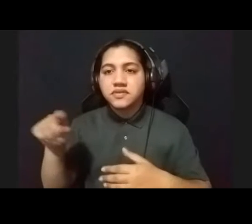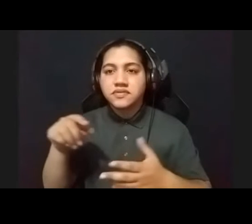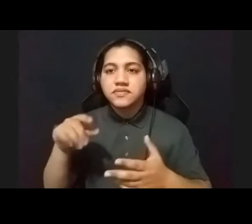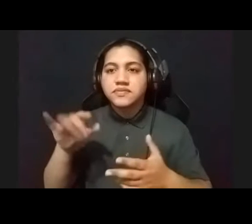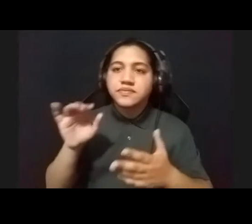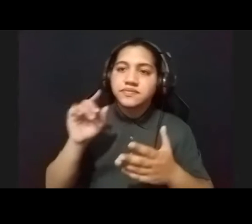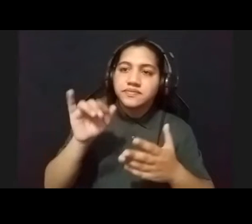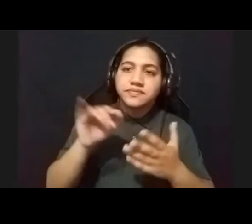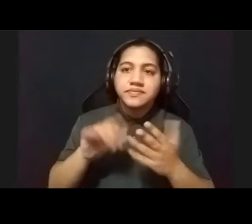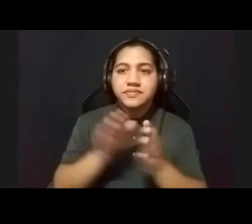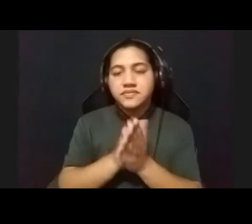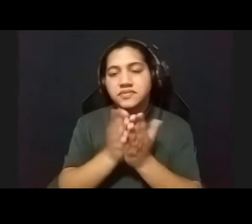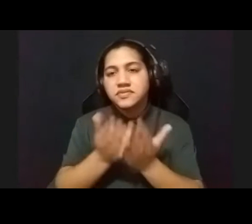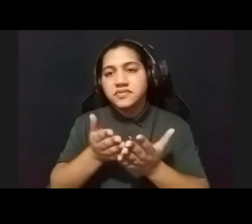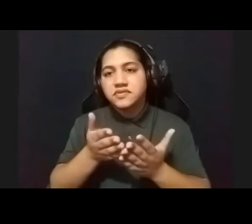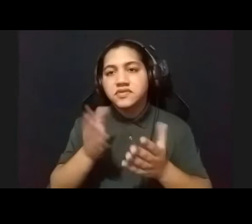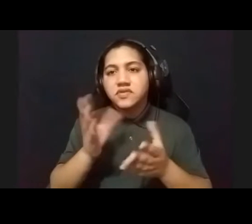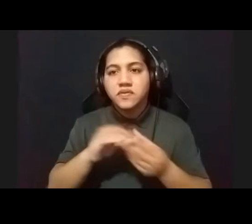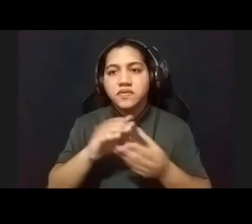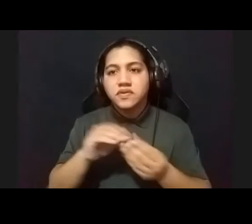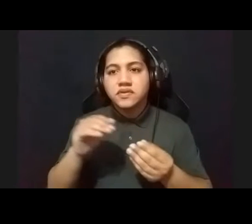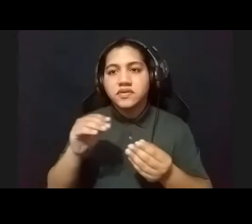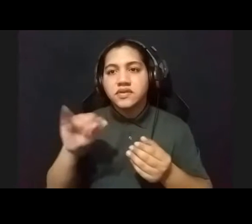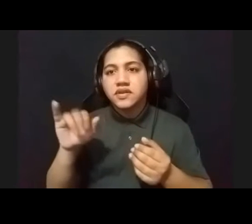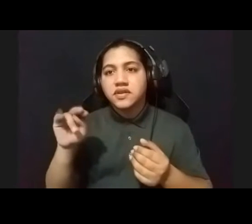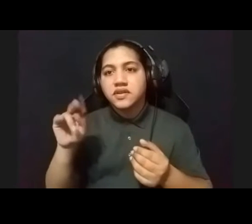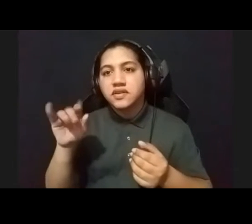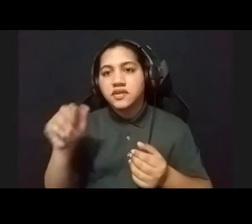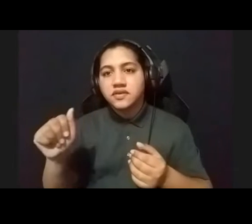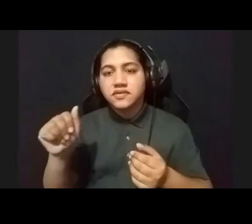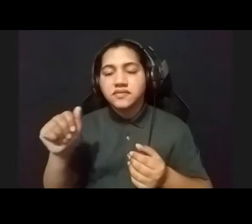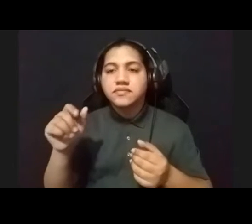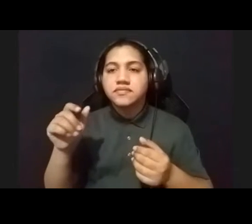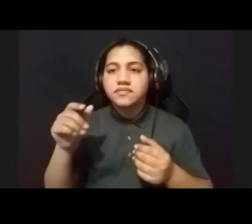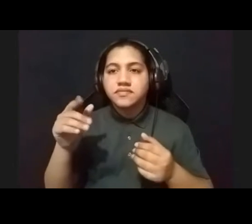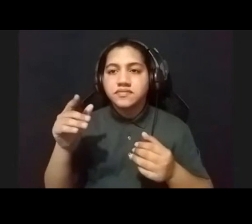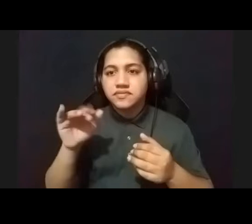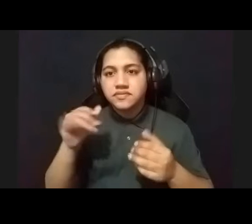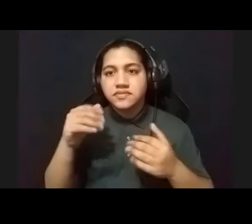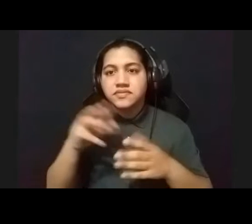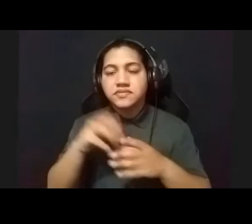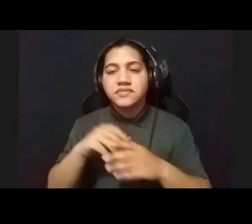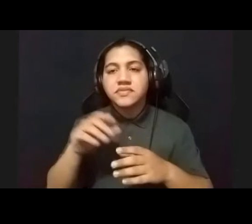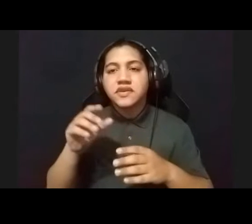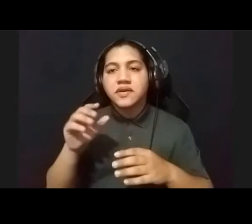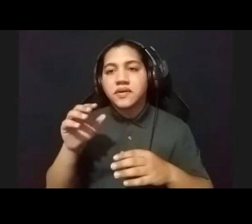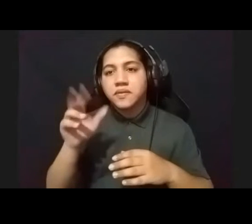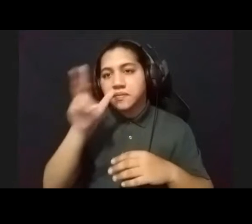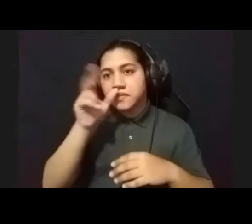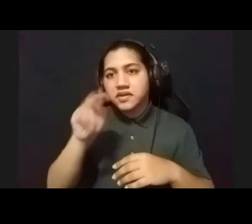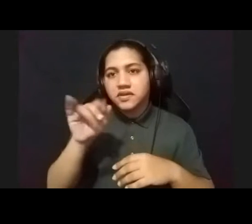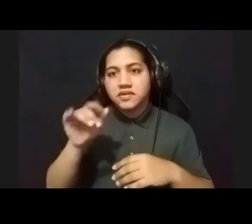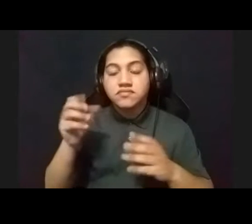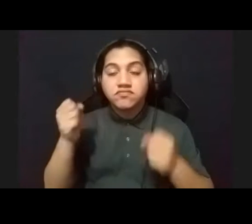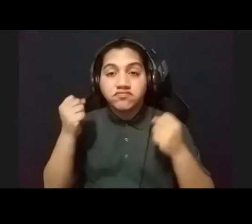libro, Cuentos de la India, también podemos encontrar una de las versiones de Martina, y por ahí sigue porque son